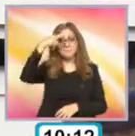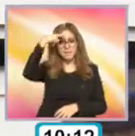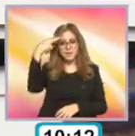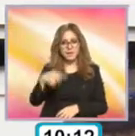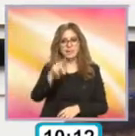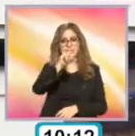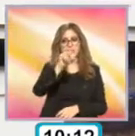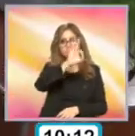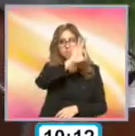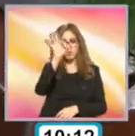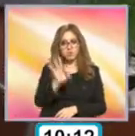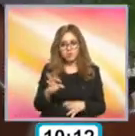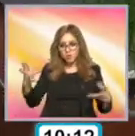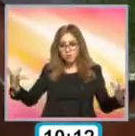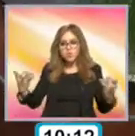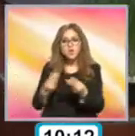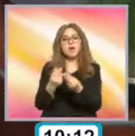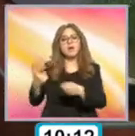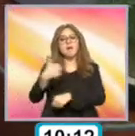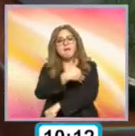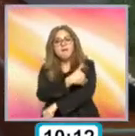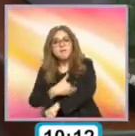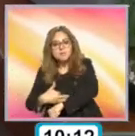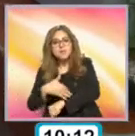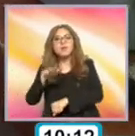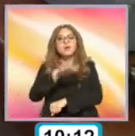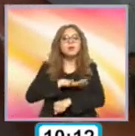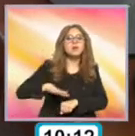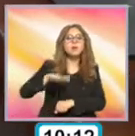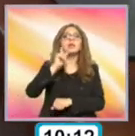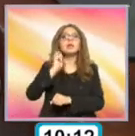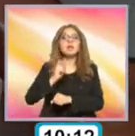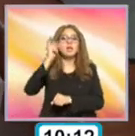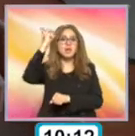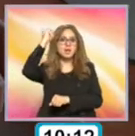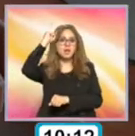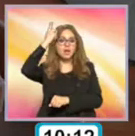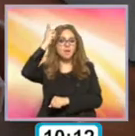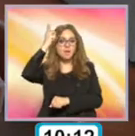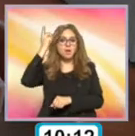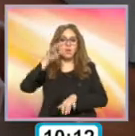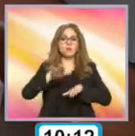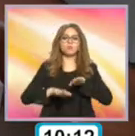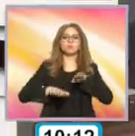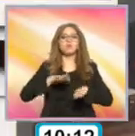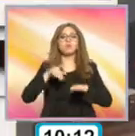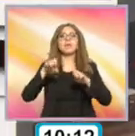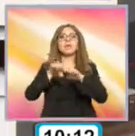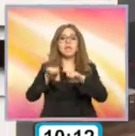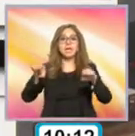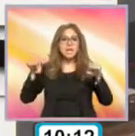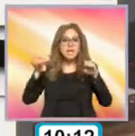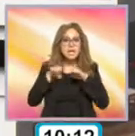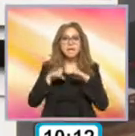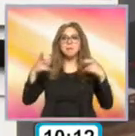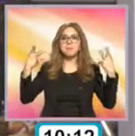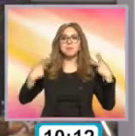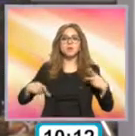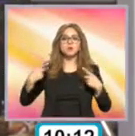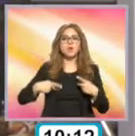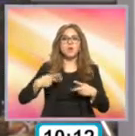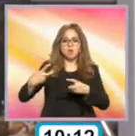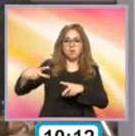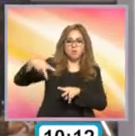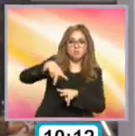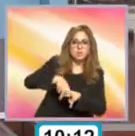100% familiar, un espectáculo que hace todo lo que es caballos de alta escuela. Traigo todo un equipo de gente, de jinetes que están